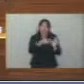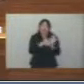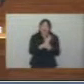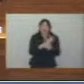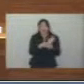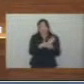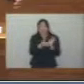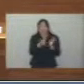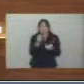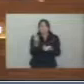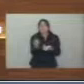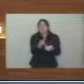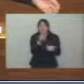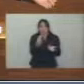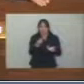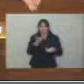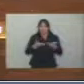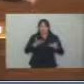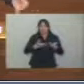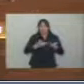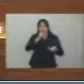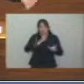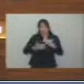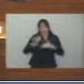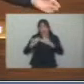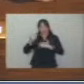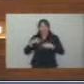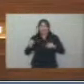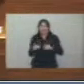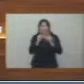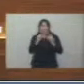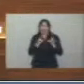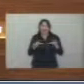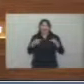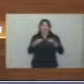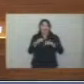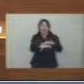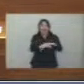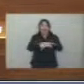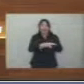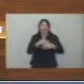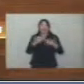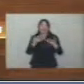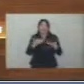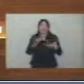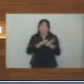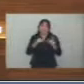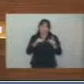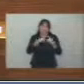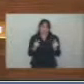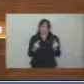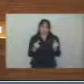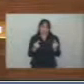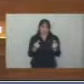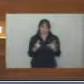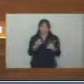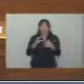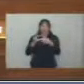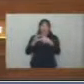quiere, que en el resto de ejercicios anteriores, fuese cual fuese el gobierno que estuviese en el frente de esta comunidad autónoma. Y respecto al año